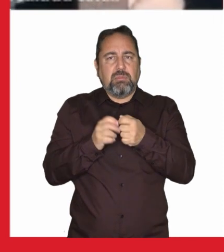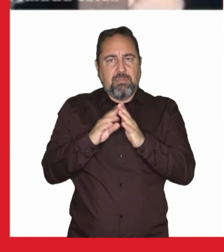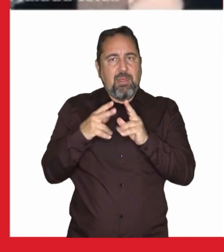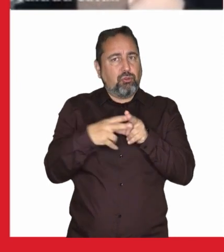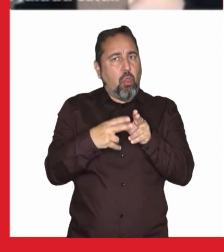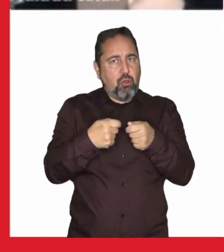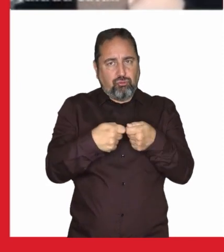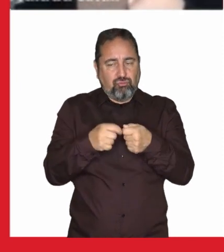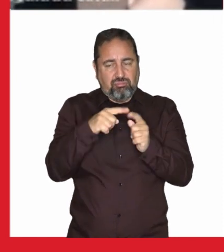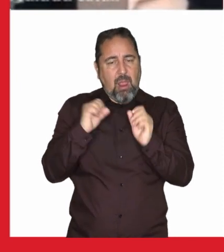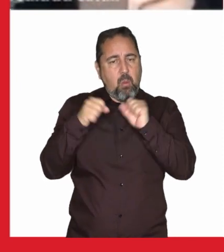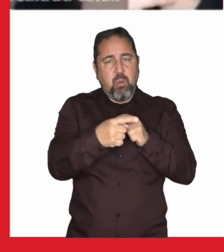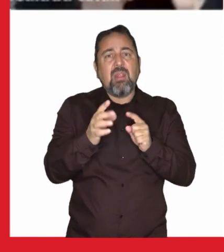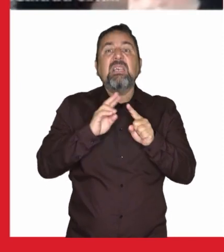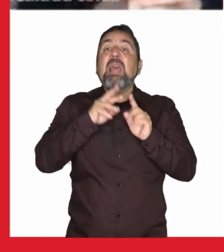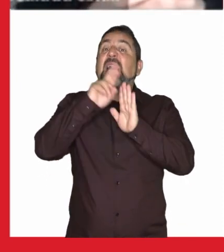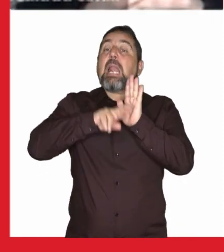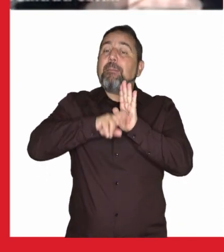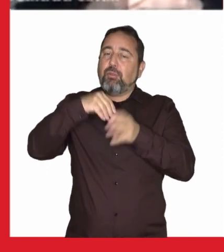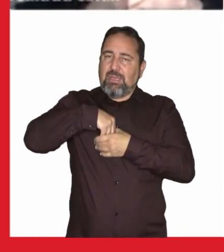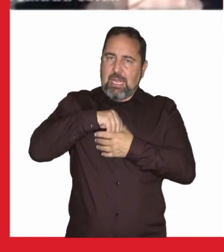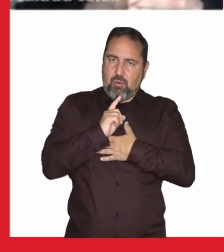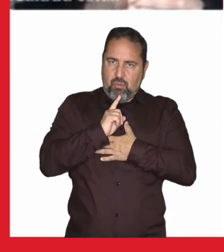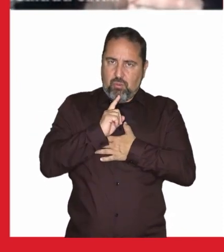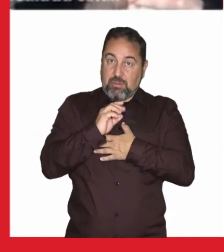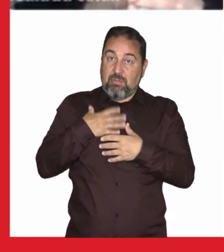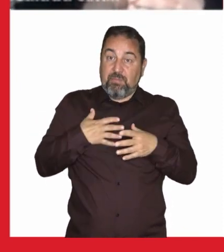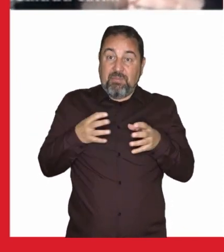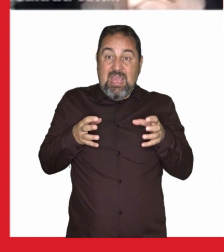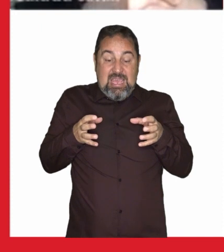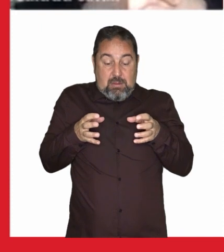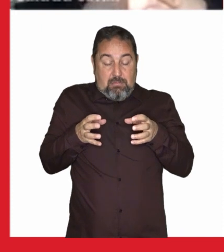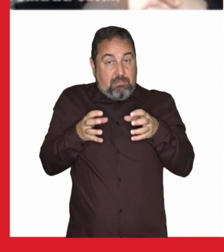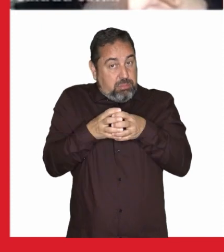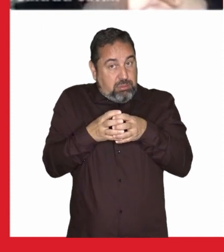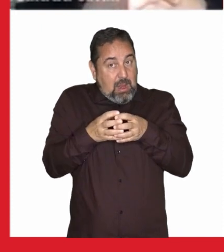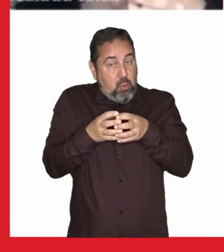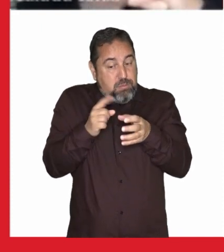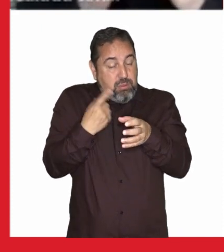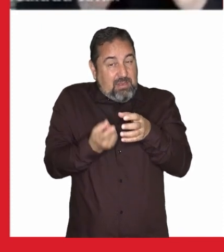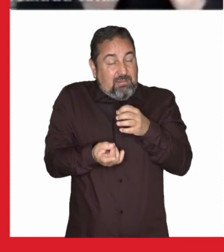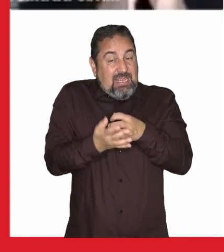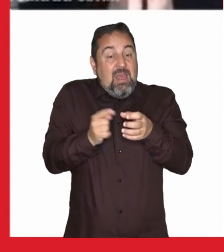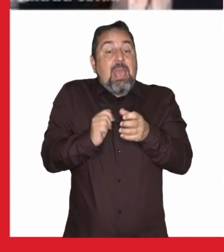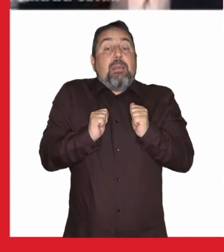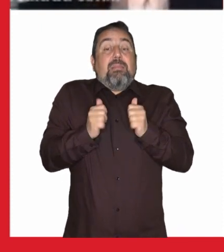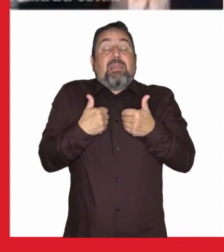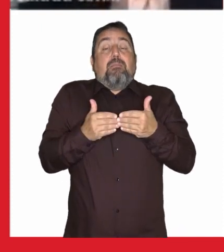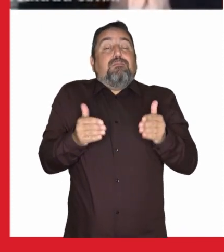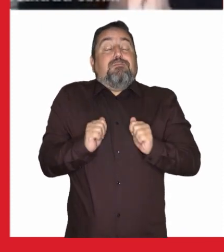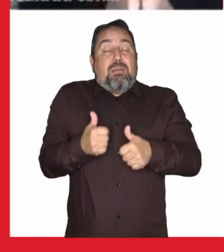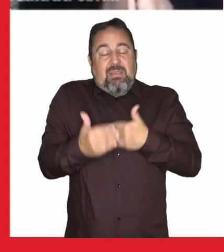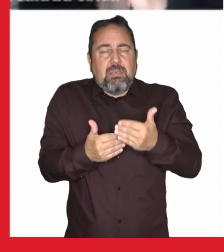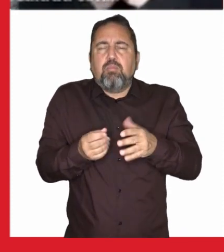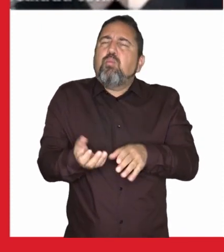y el reglamento interno. Entonces, en un emprendimiento grupal, antes de dar el paso, tenéis que tener bastante bien